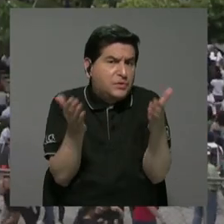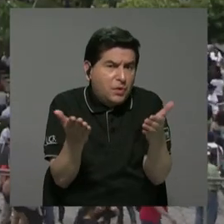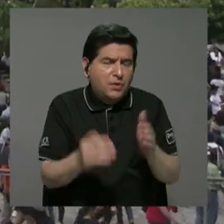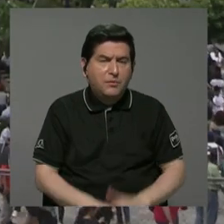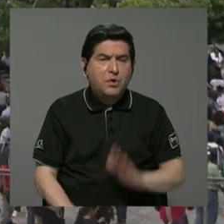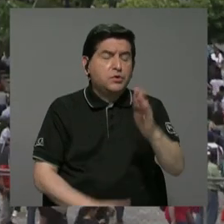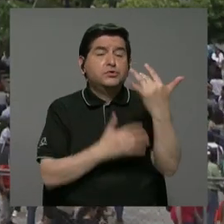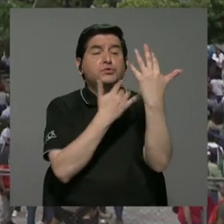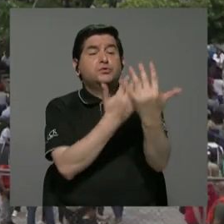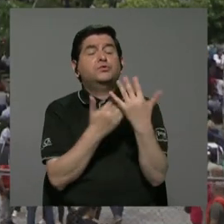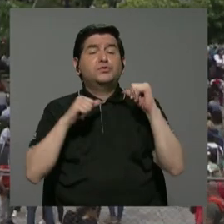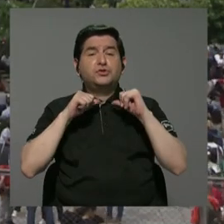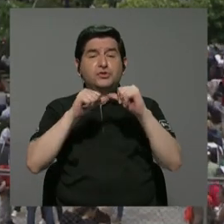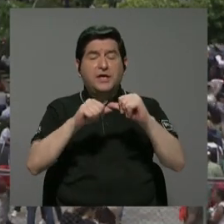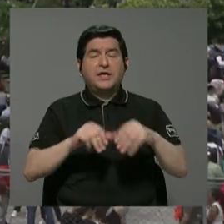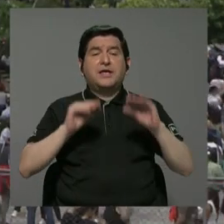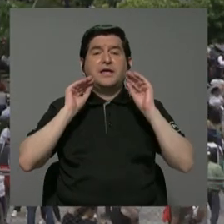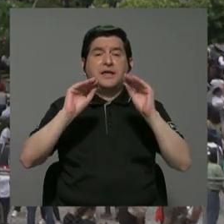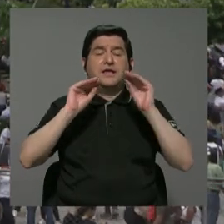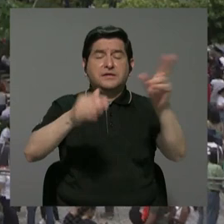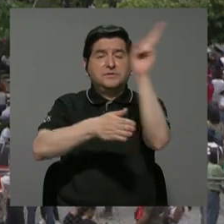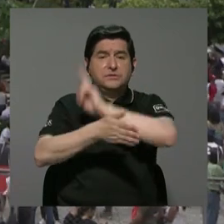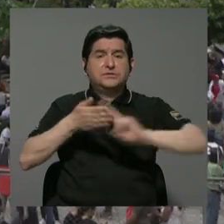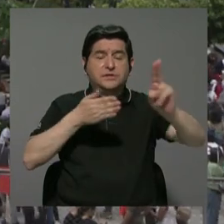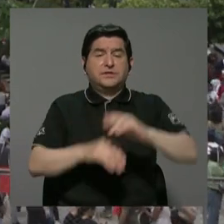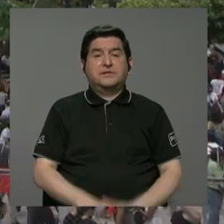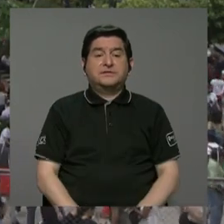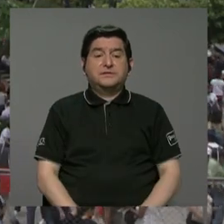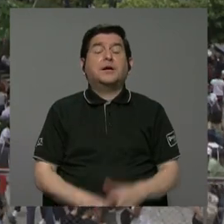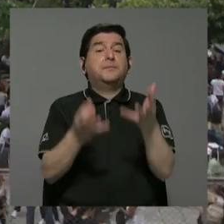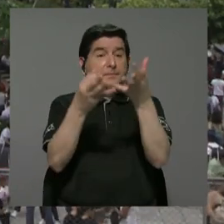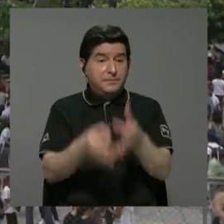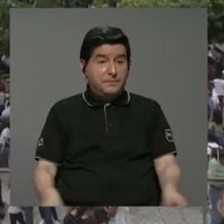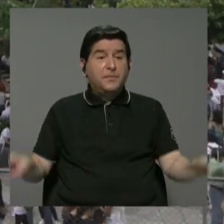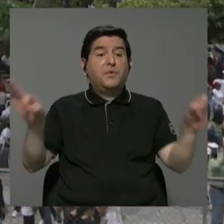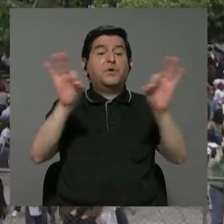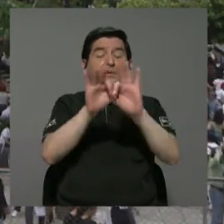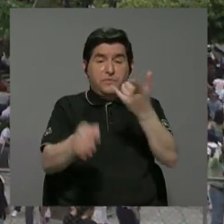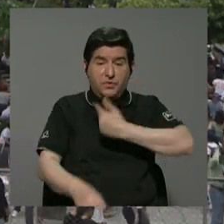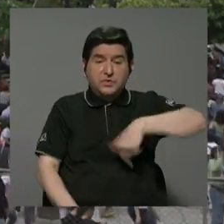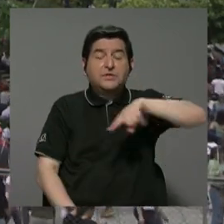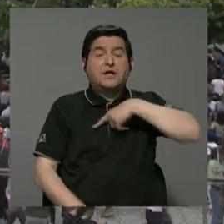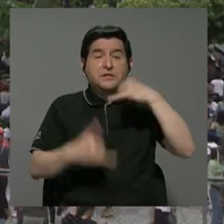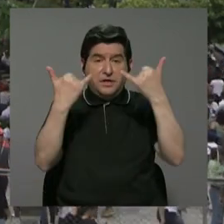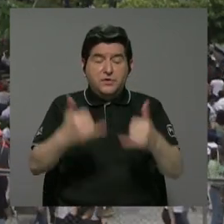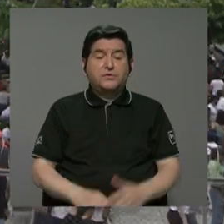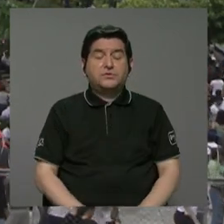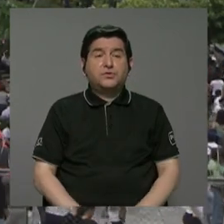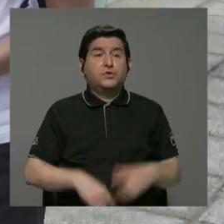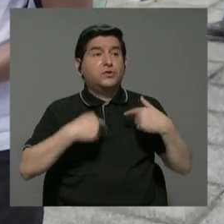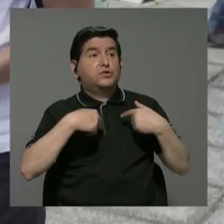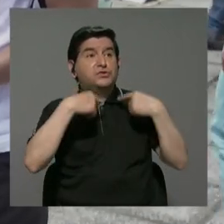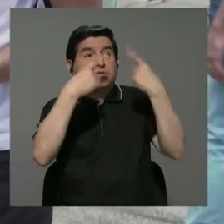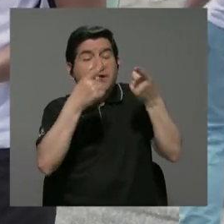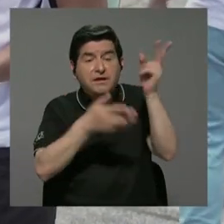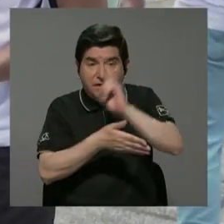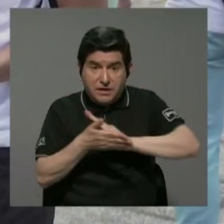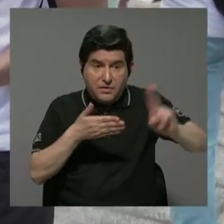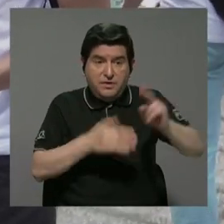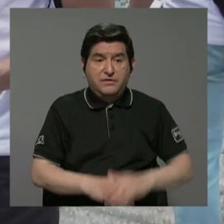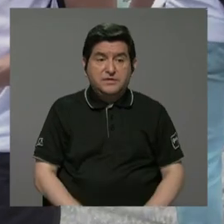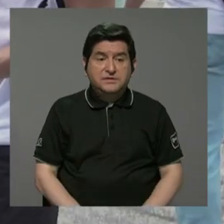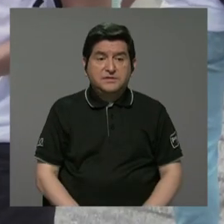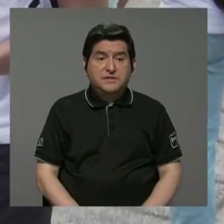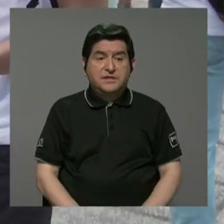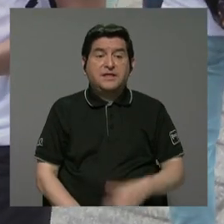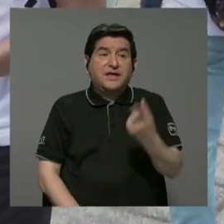sus expectativas de continuar con una educación superior. Bueno, también es muy importante que muchos de nosotros ya vamos a salir a la U, y también como